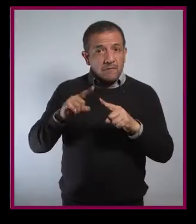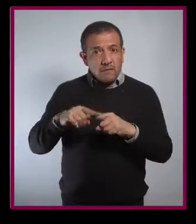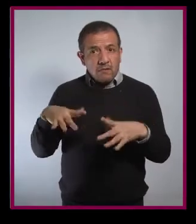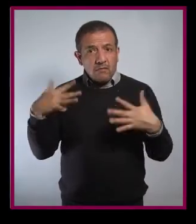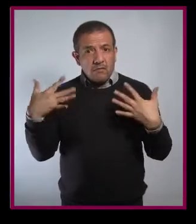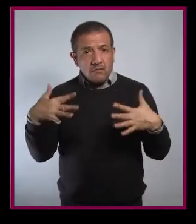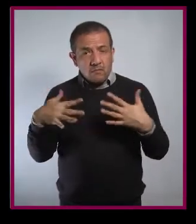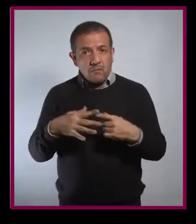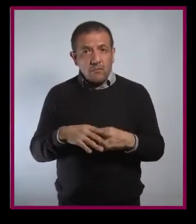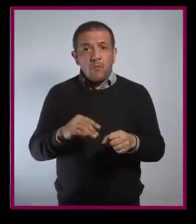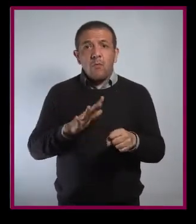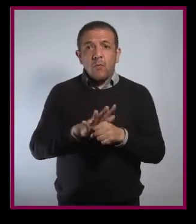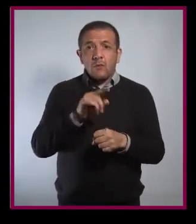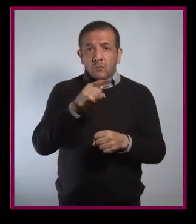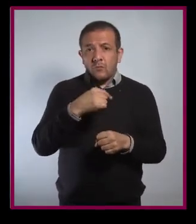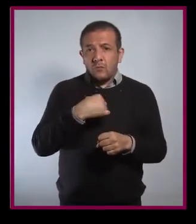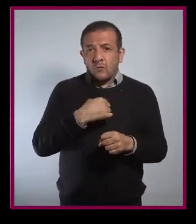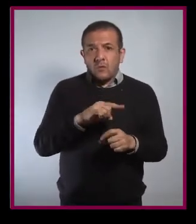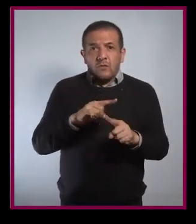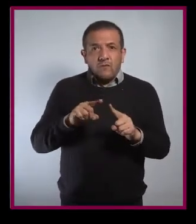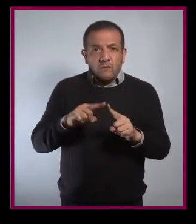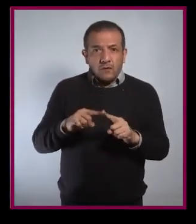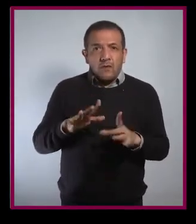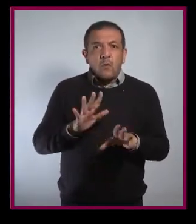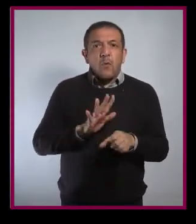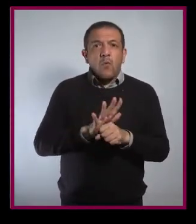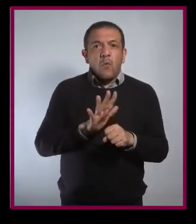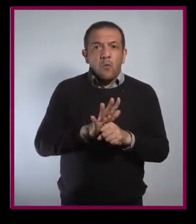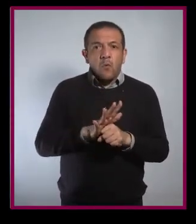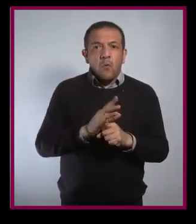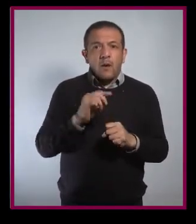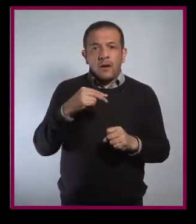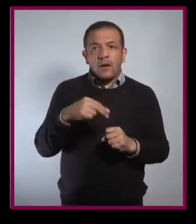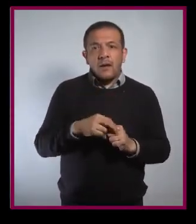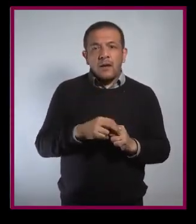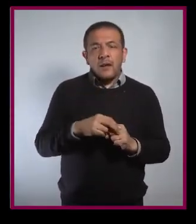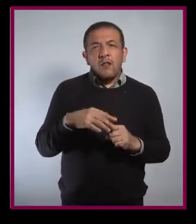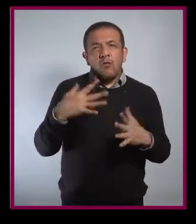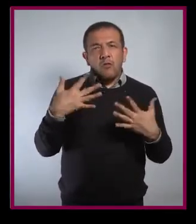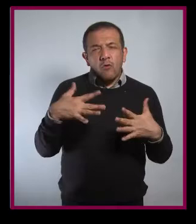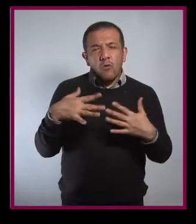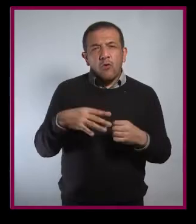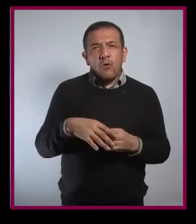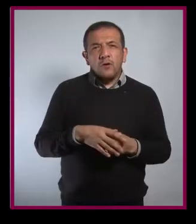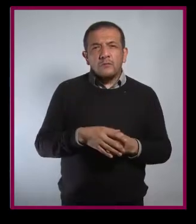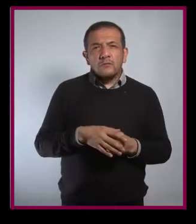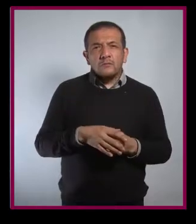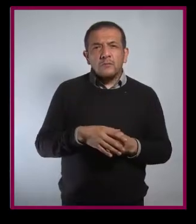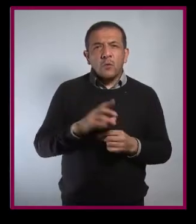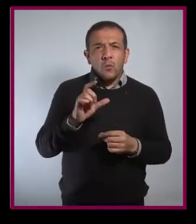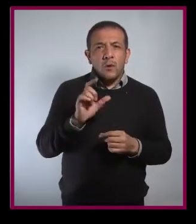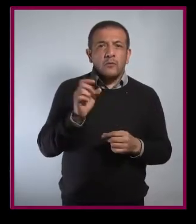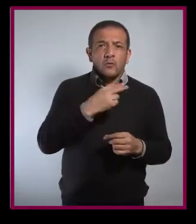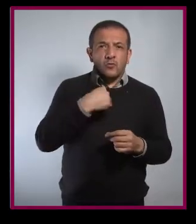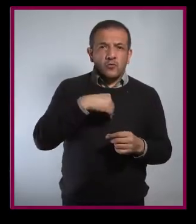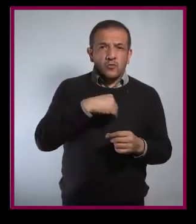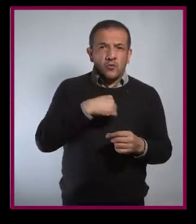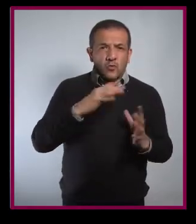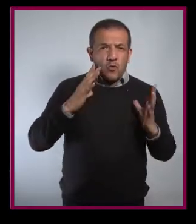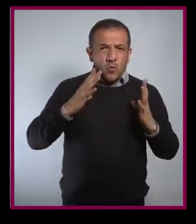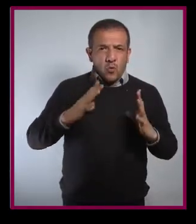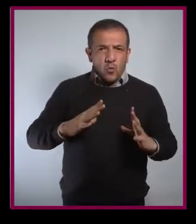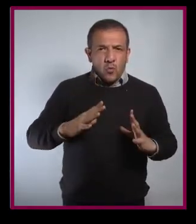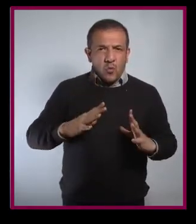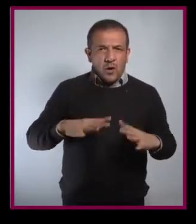de dolor. Con el que estamos más familiarizados es con el nociceptivo. Este tipo de dolor lo experimentamos cuando hay un